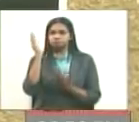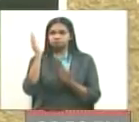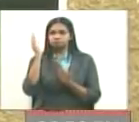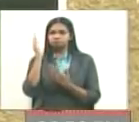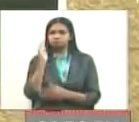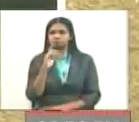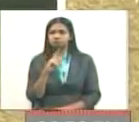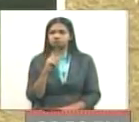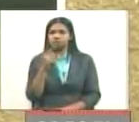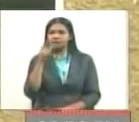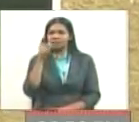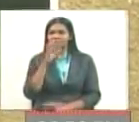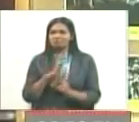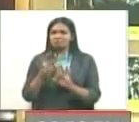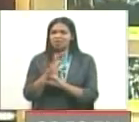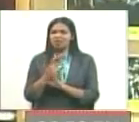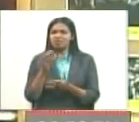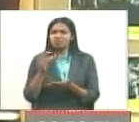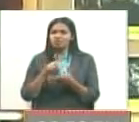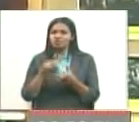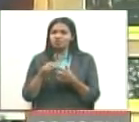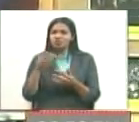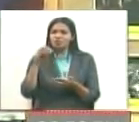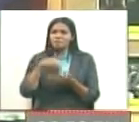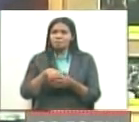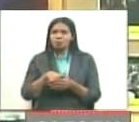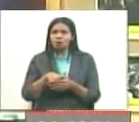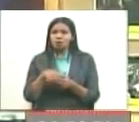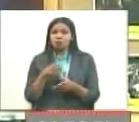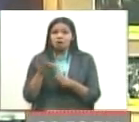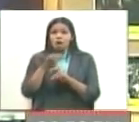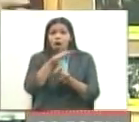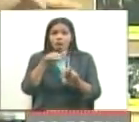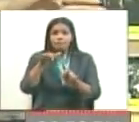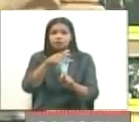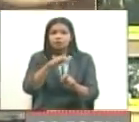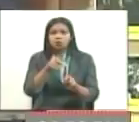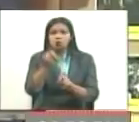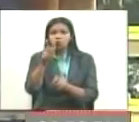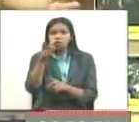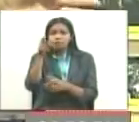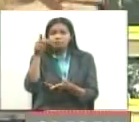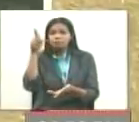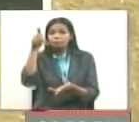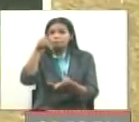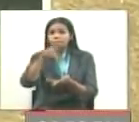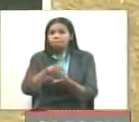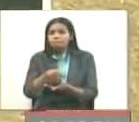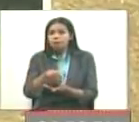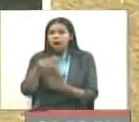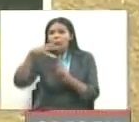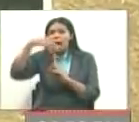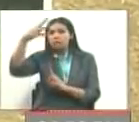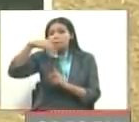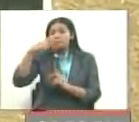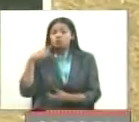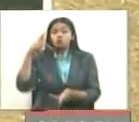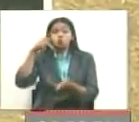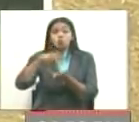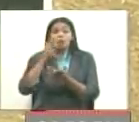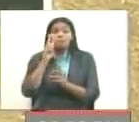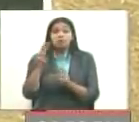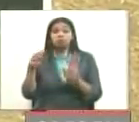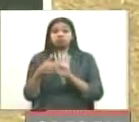Este tampoco es nada, entonces se ponen a... Llega ayer que lo están persiguiendo. No, compadre, usted estaba ahí en el distribuidor Altamira. Es público,